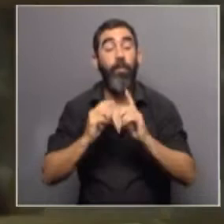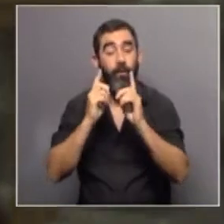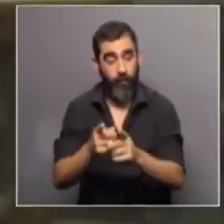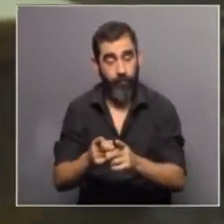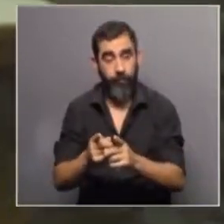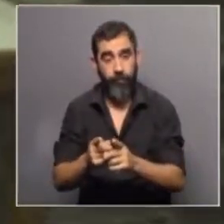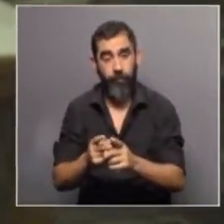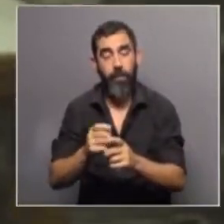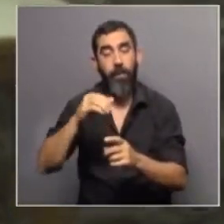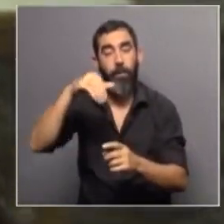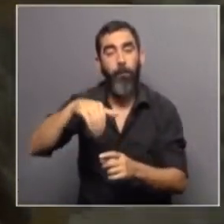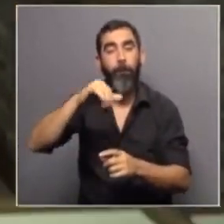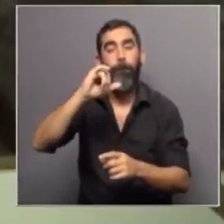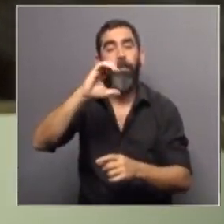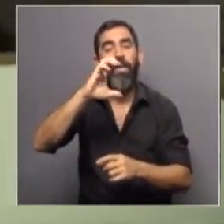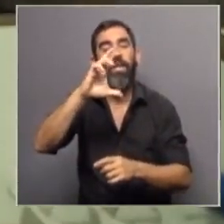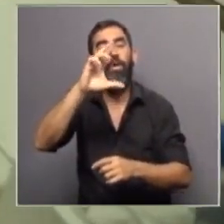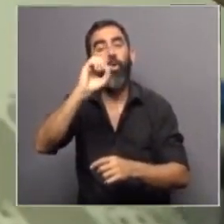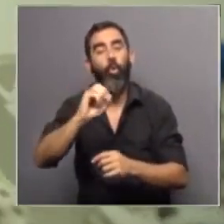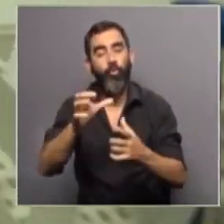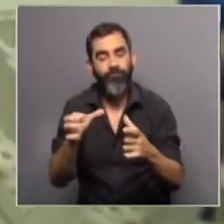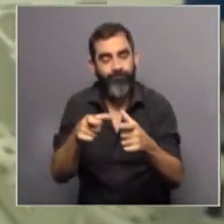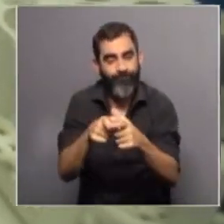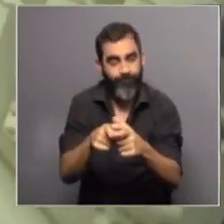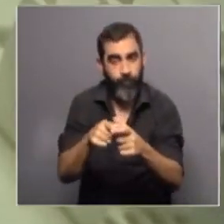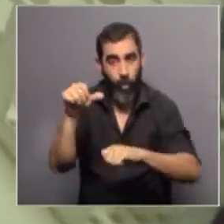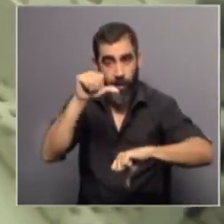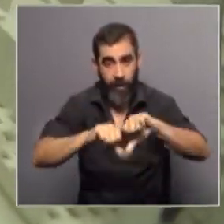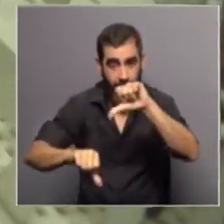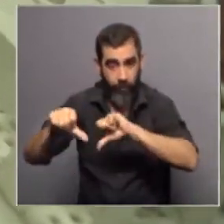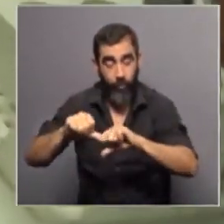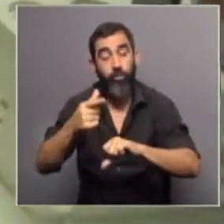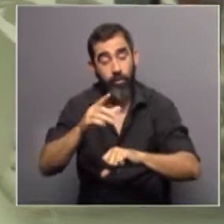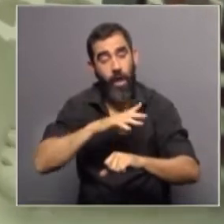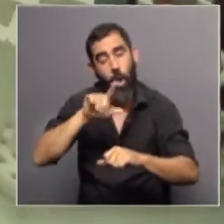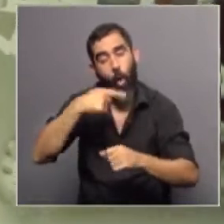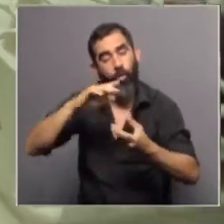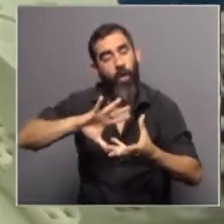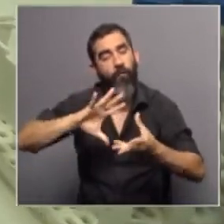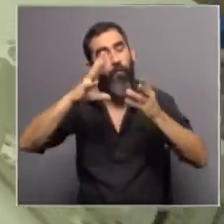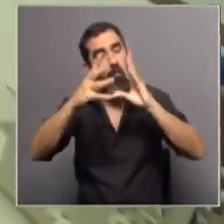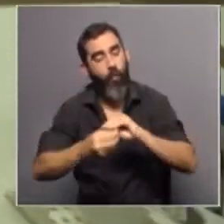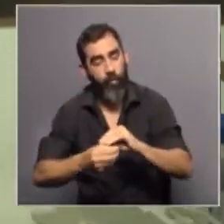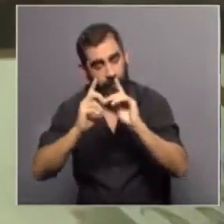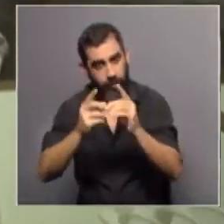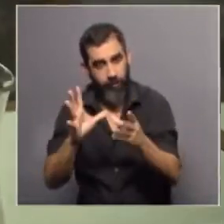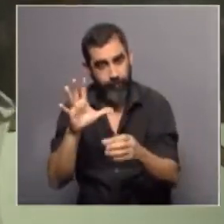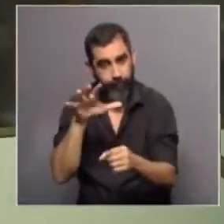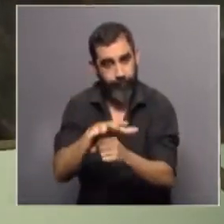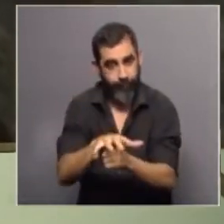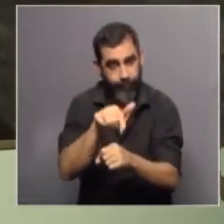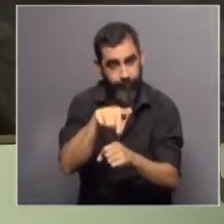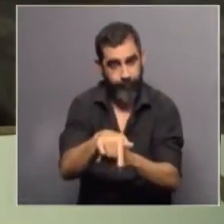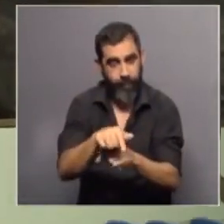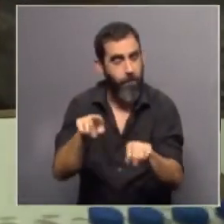hacer microencapsulamientos a partir del líquido, con lo que vamos a obtener otra forma microencapsulada de